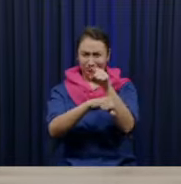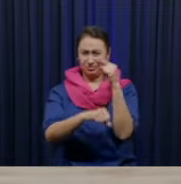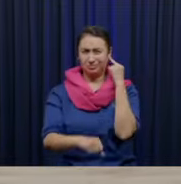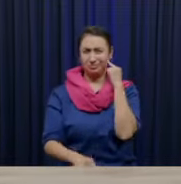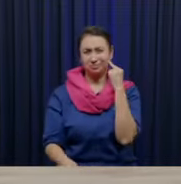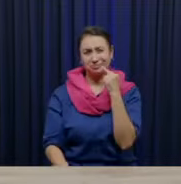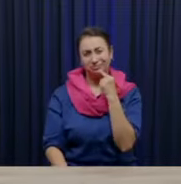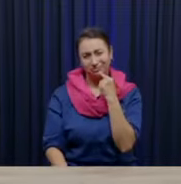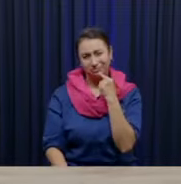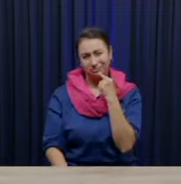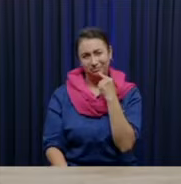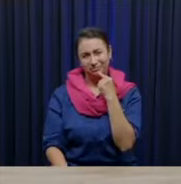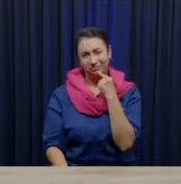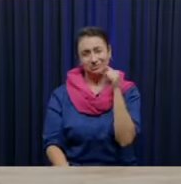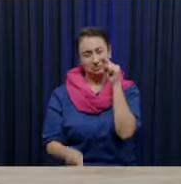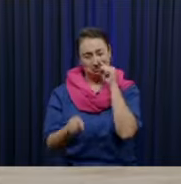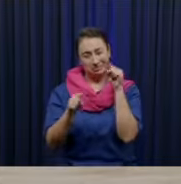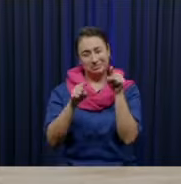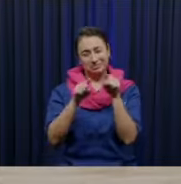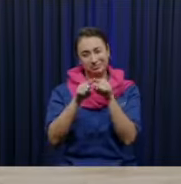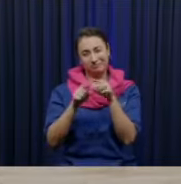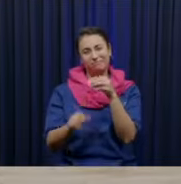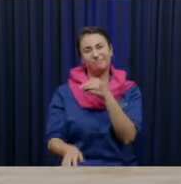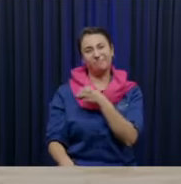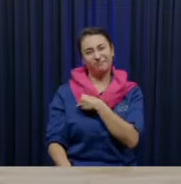bienvenida, bienvenida.